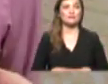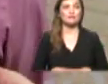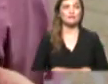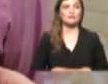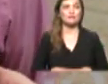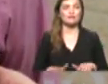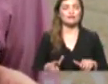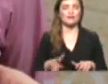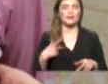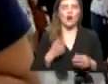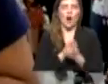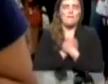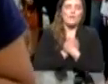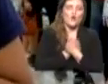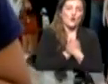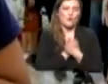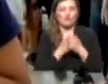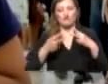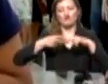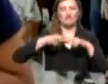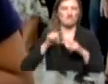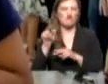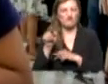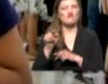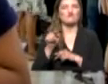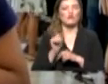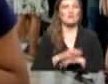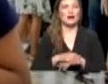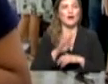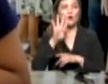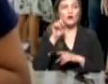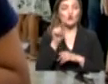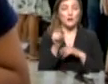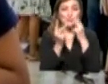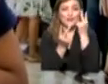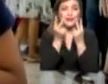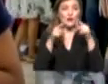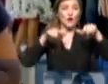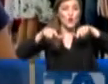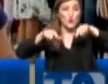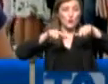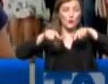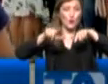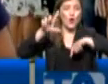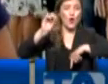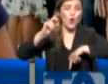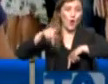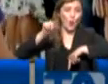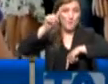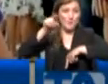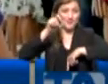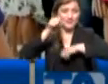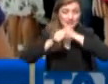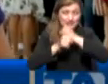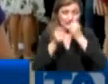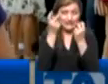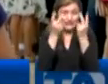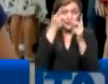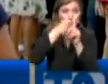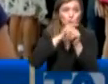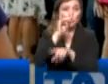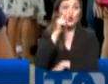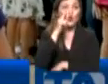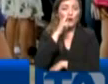sitio del amor de las ballenas. Más de 4.000 ballenas jorobadas visitan las costas de Puerto López cada año, durante los meses de junio